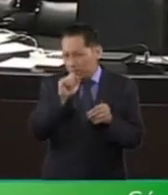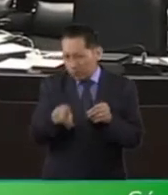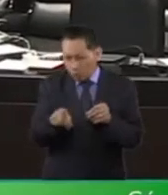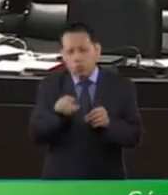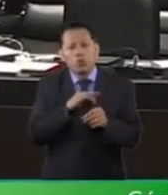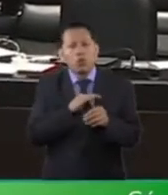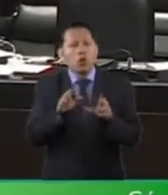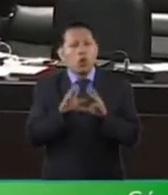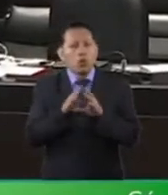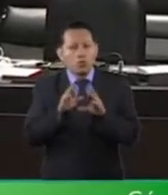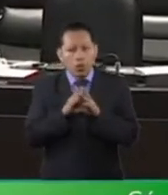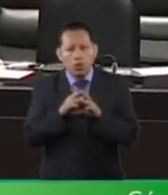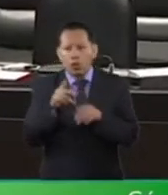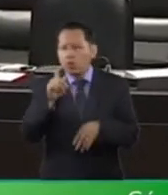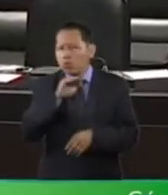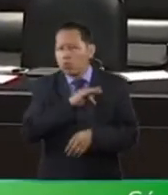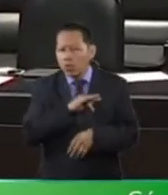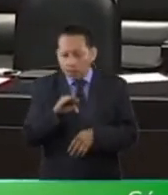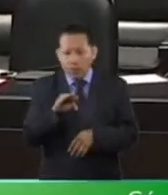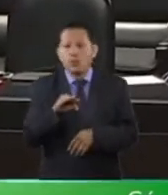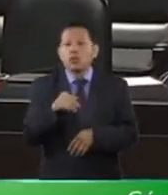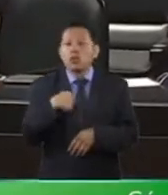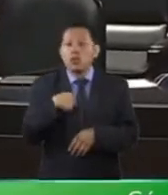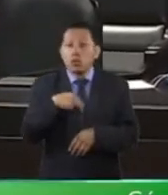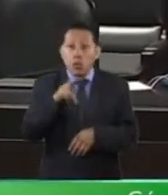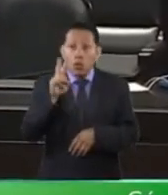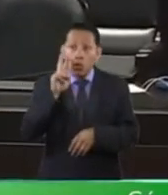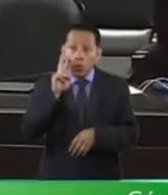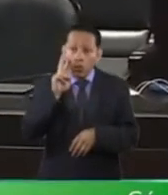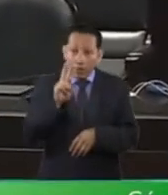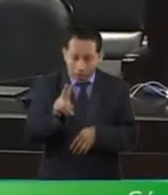de ni los veo ni los oigo.